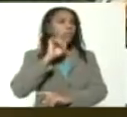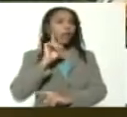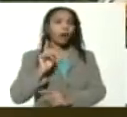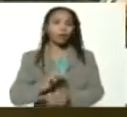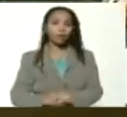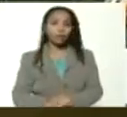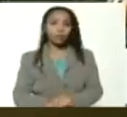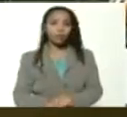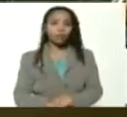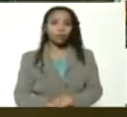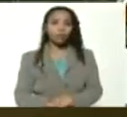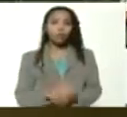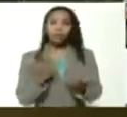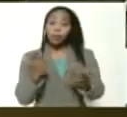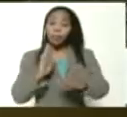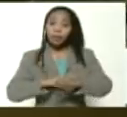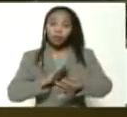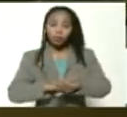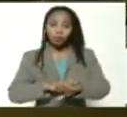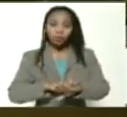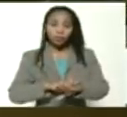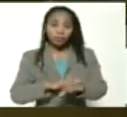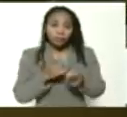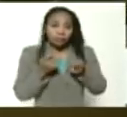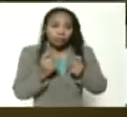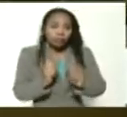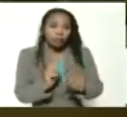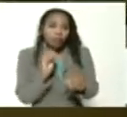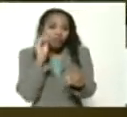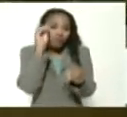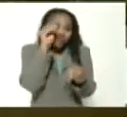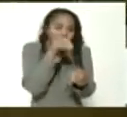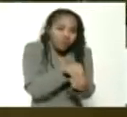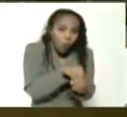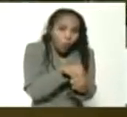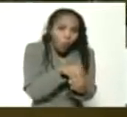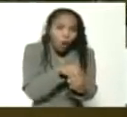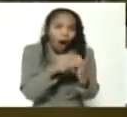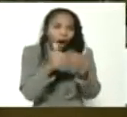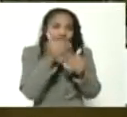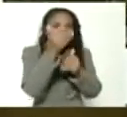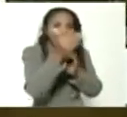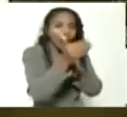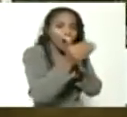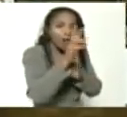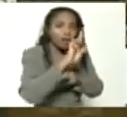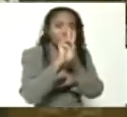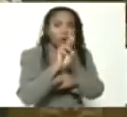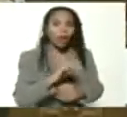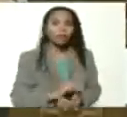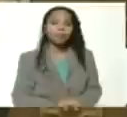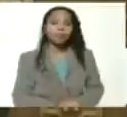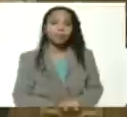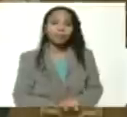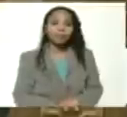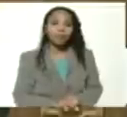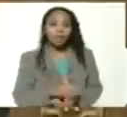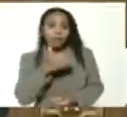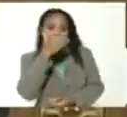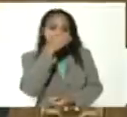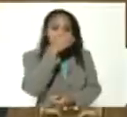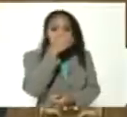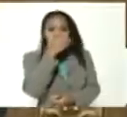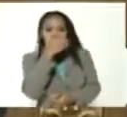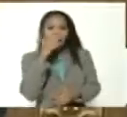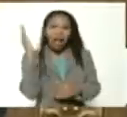Que ocurrió el intento de incursión mercenaria en las costas venezolanas de terroristas que venían